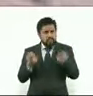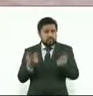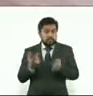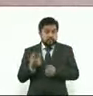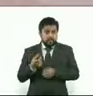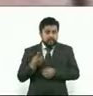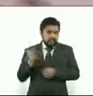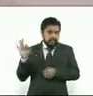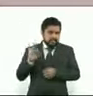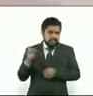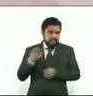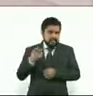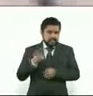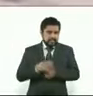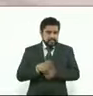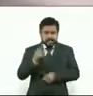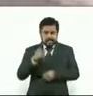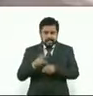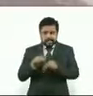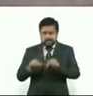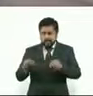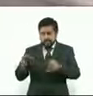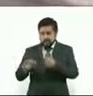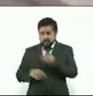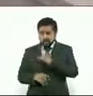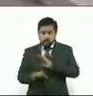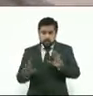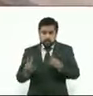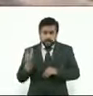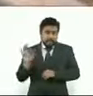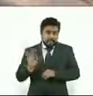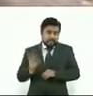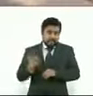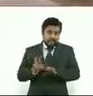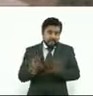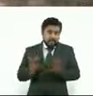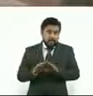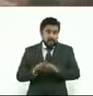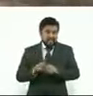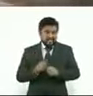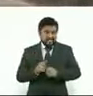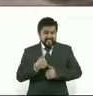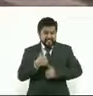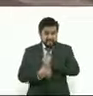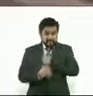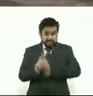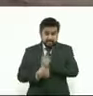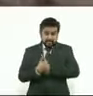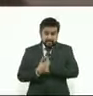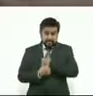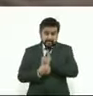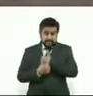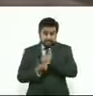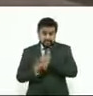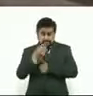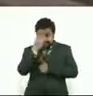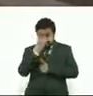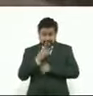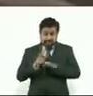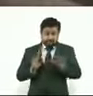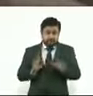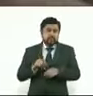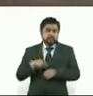de esos, de un cierre espectacular que sea dramático en los últimos metros. Se ven muy bien ambos. Yo creo que los